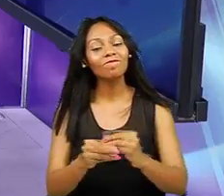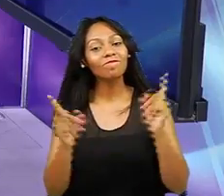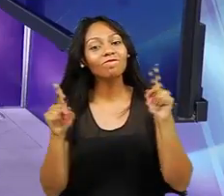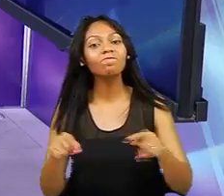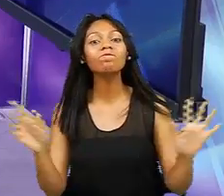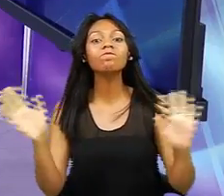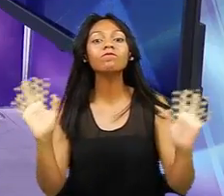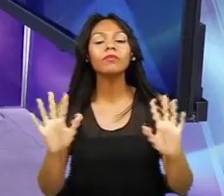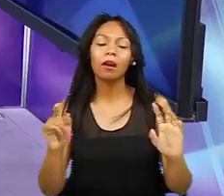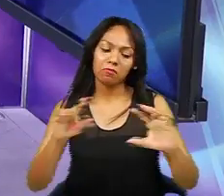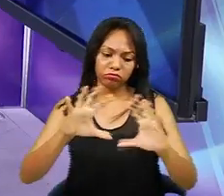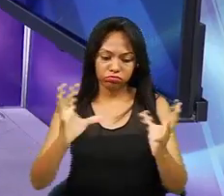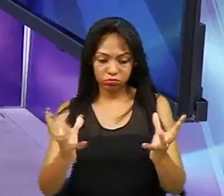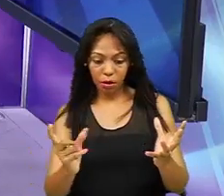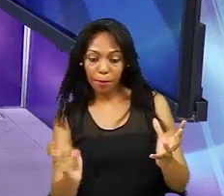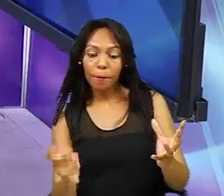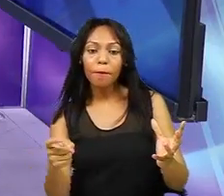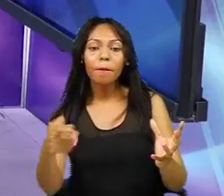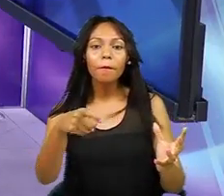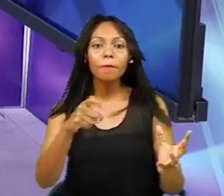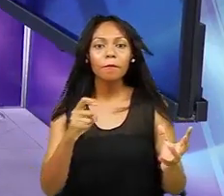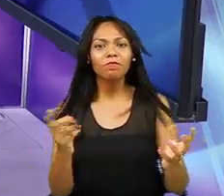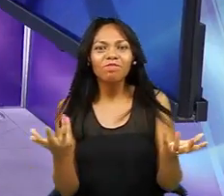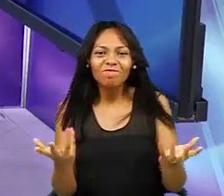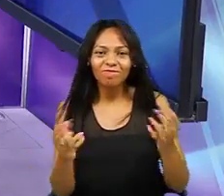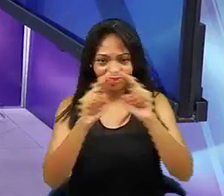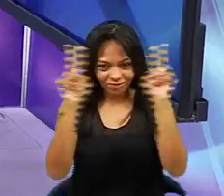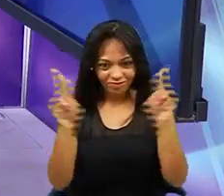desde cualquier parte del mundo por medio de nuestra señal en vivo en